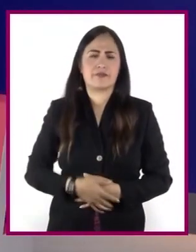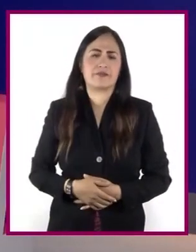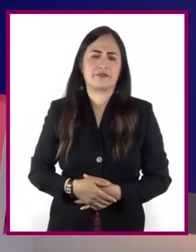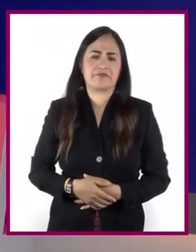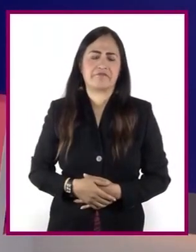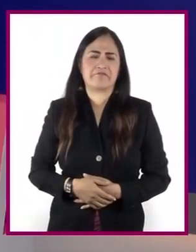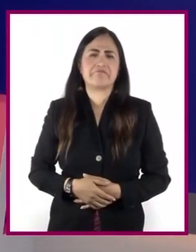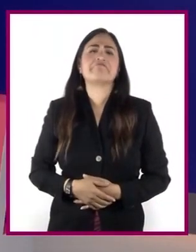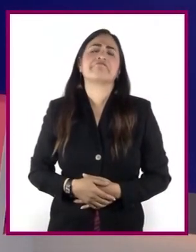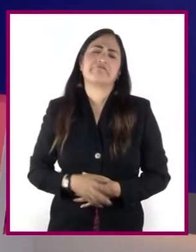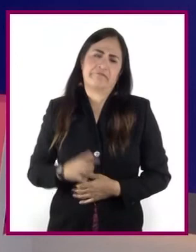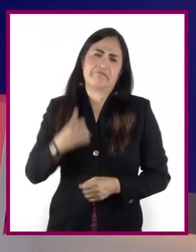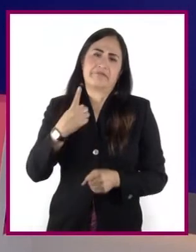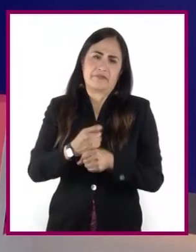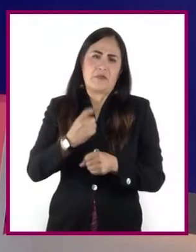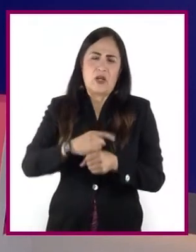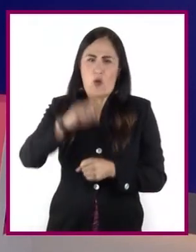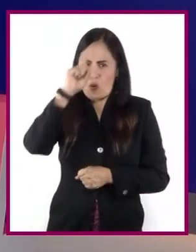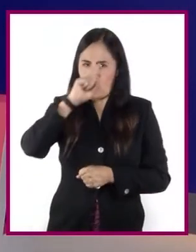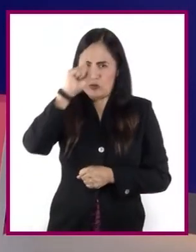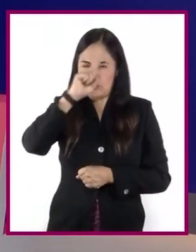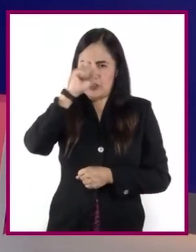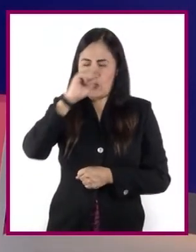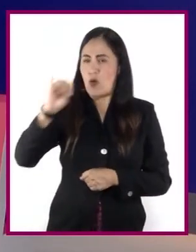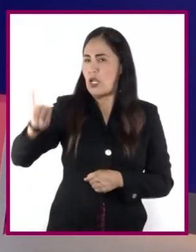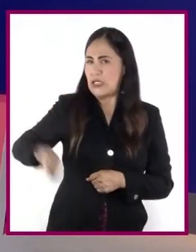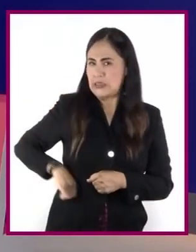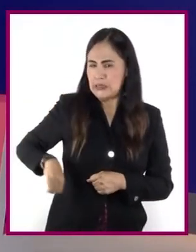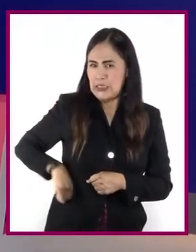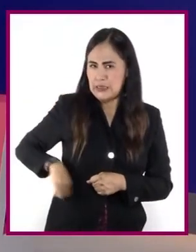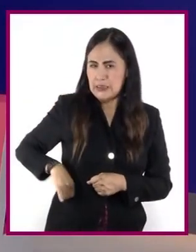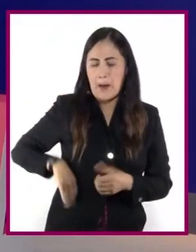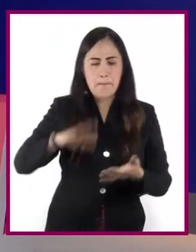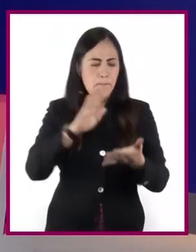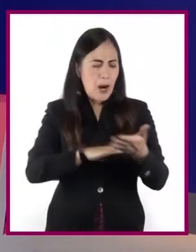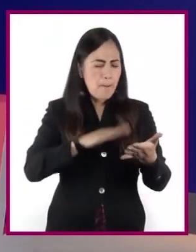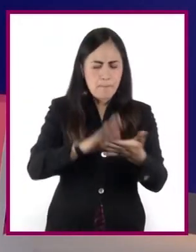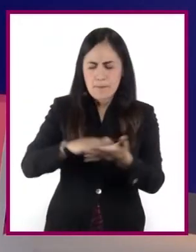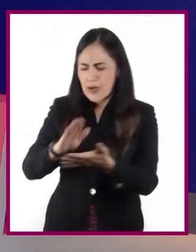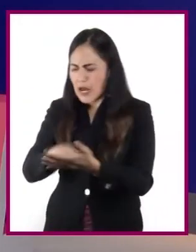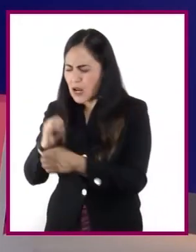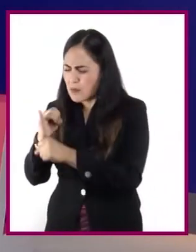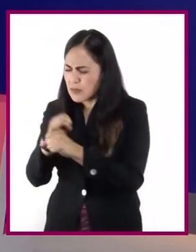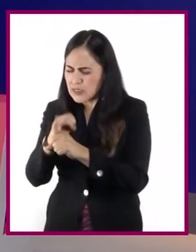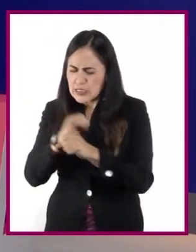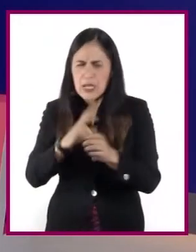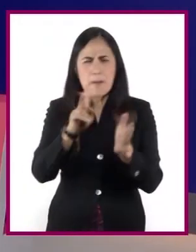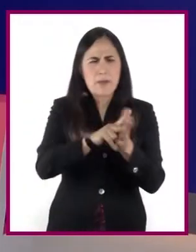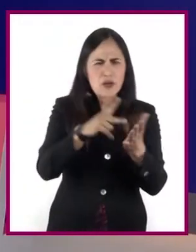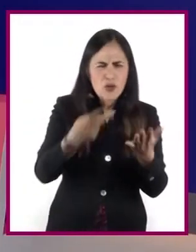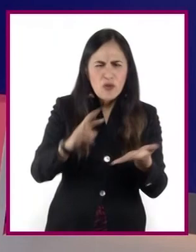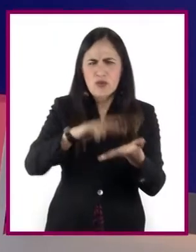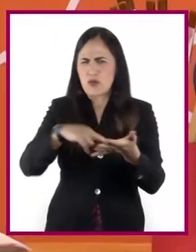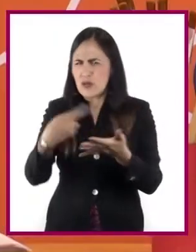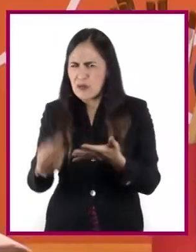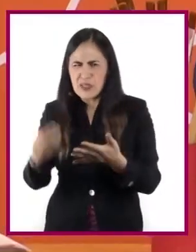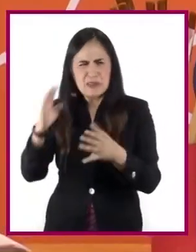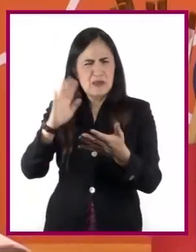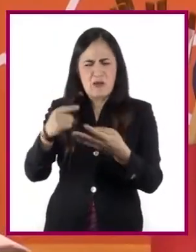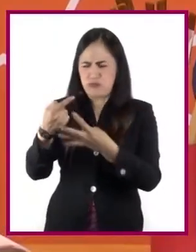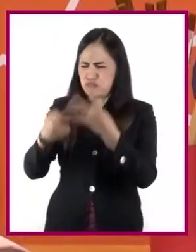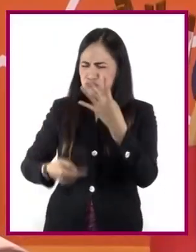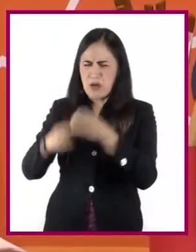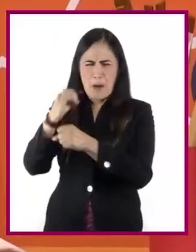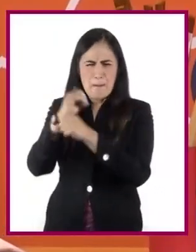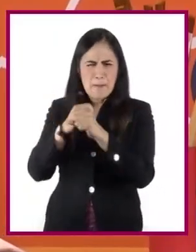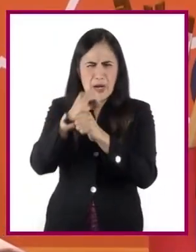que se interesen y lean todos los documentos, periódicos, revistas y otras publicaciones